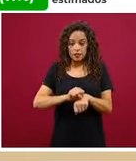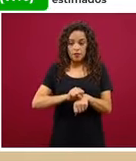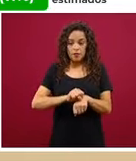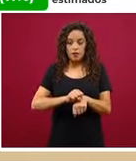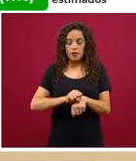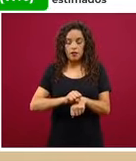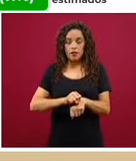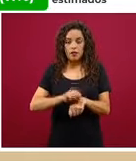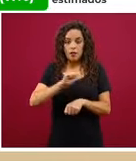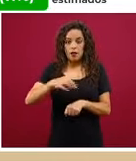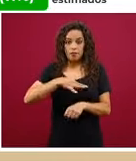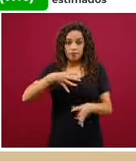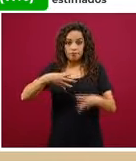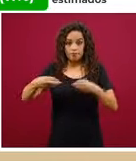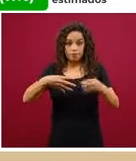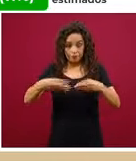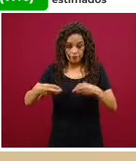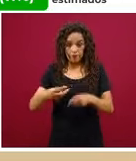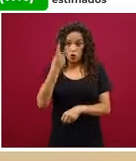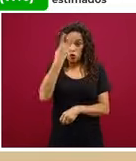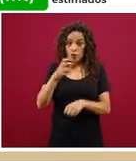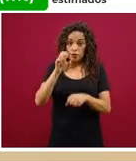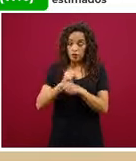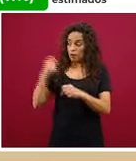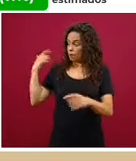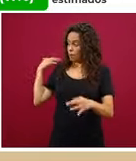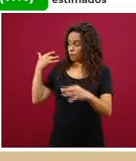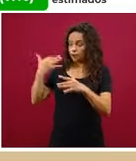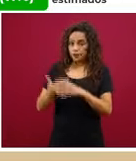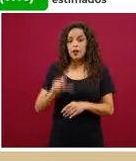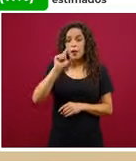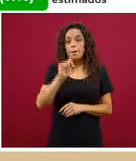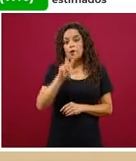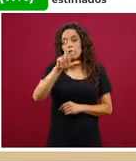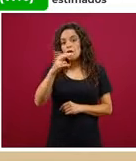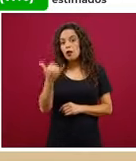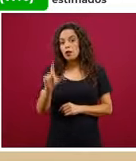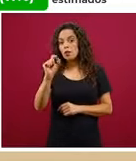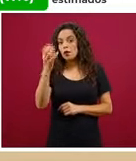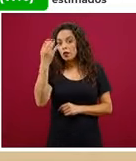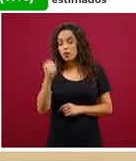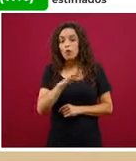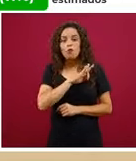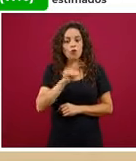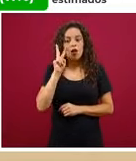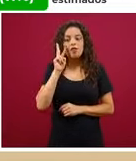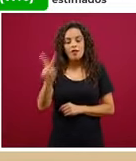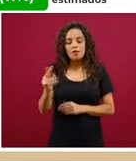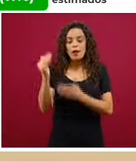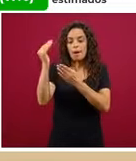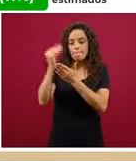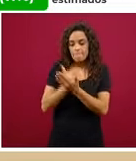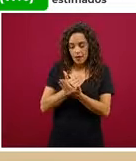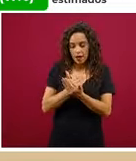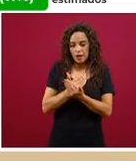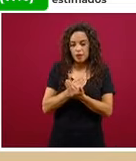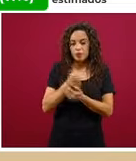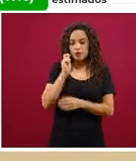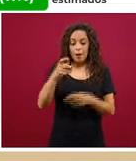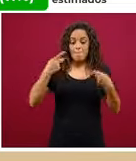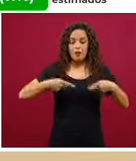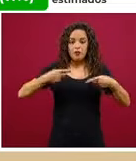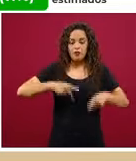epidemiológica es que las dos últimas semanas, 28 y 29, se aprecia un descenso en el comportamiento